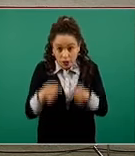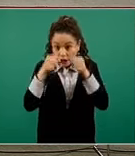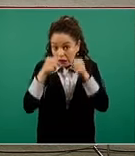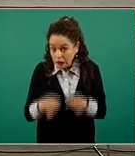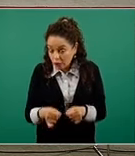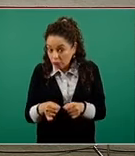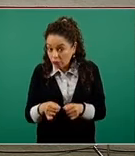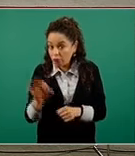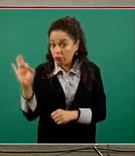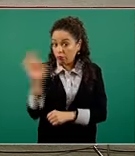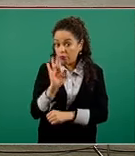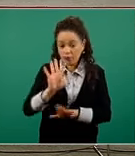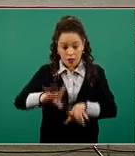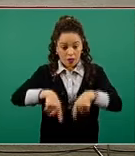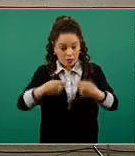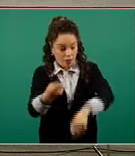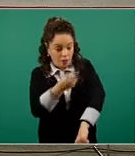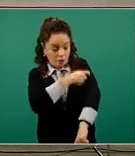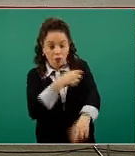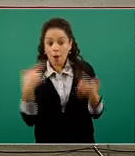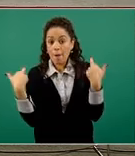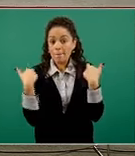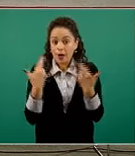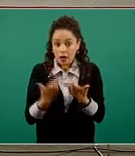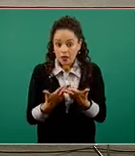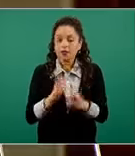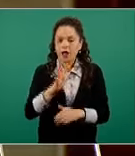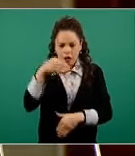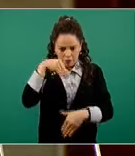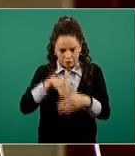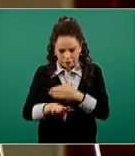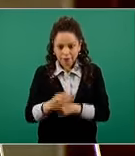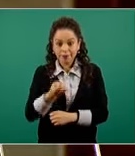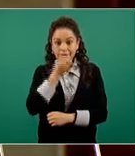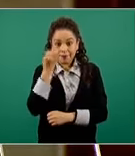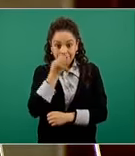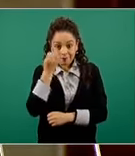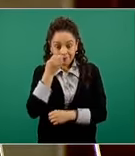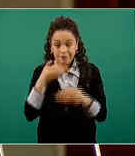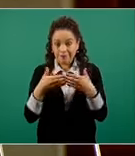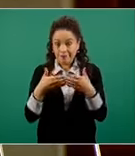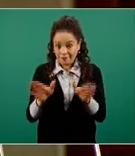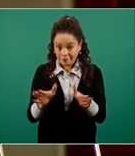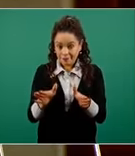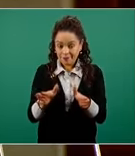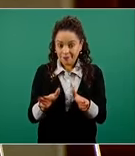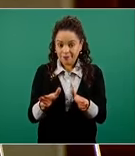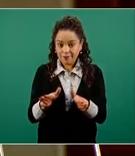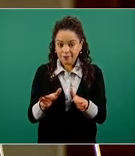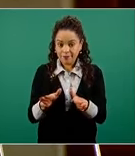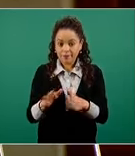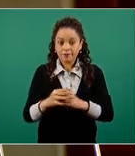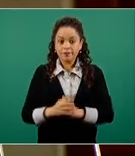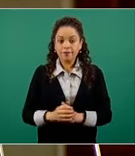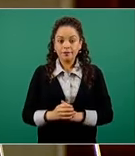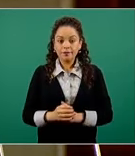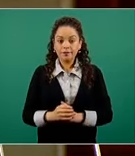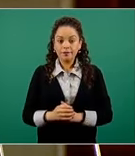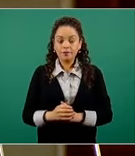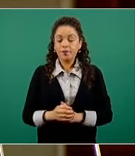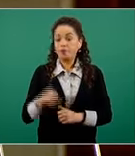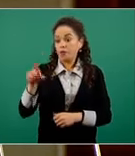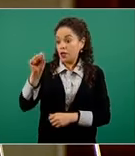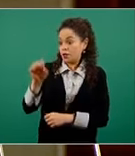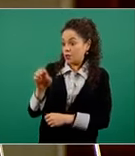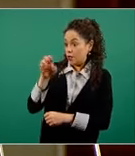que estén vacunados los profesores, se regresen el Estado a las clases presenciales o semipresenciales? La Secretaría de Educación